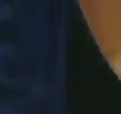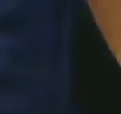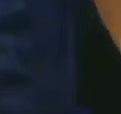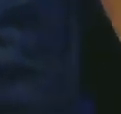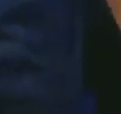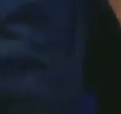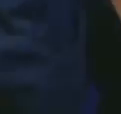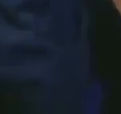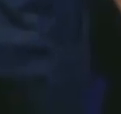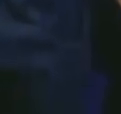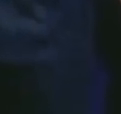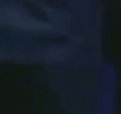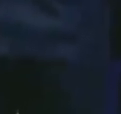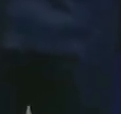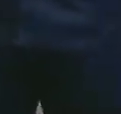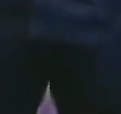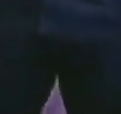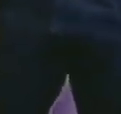apoyando a nuestro Petro,